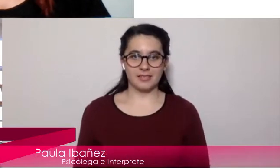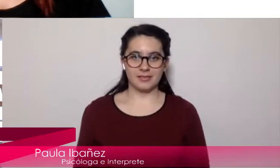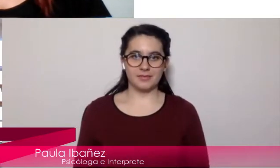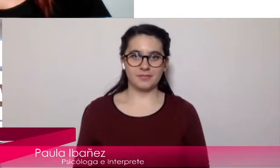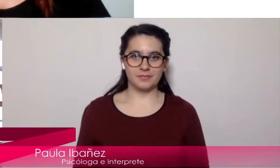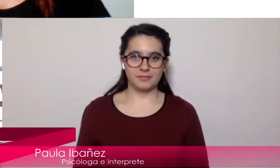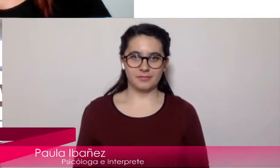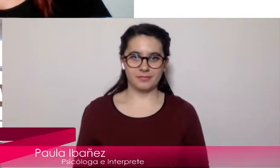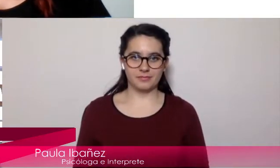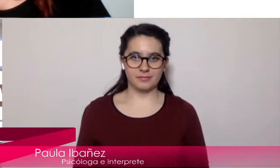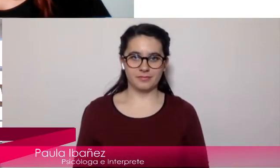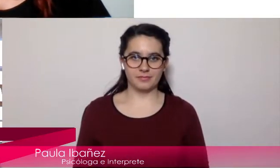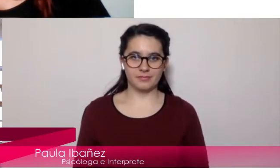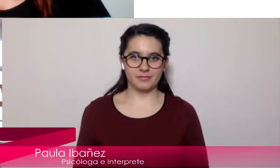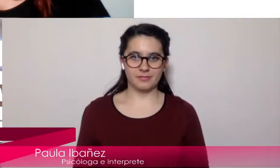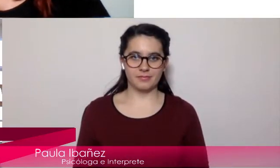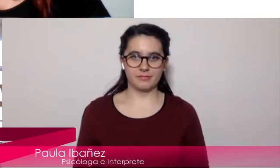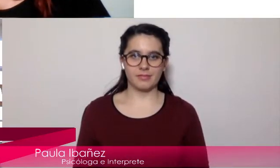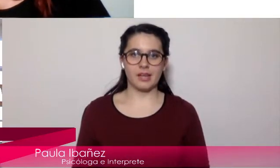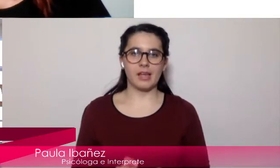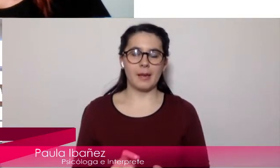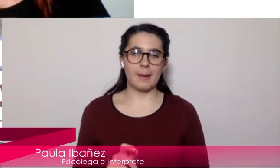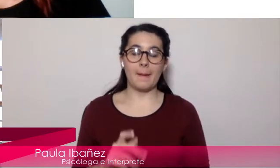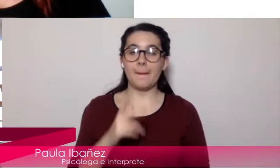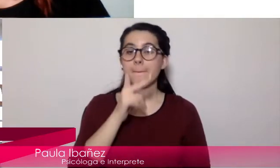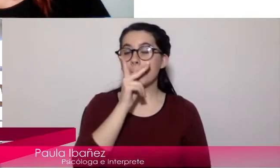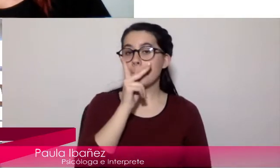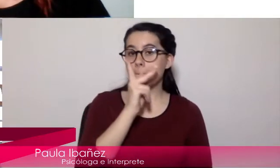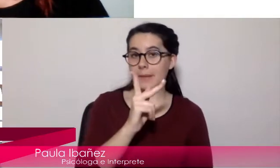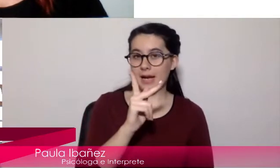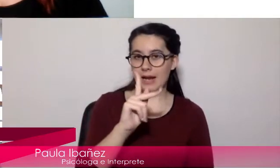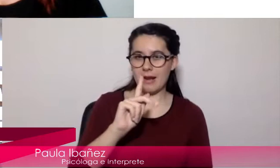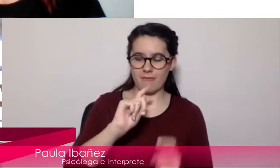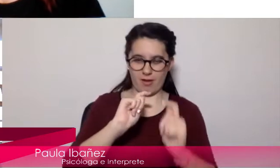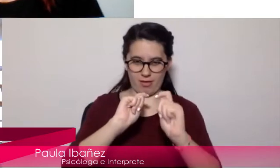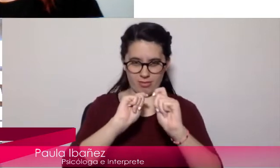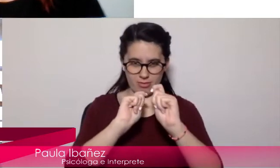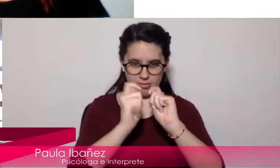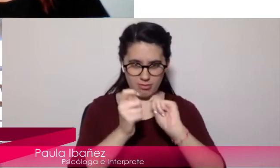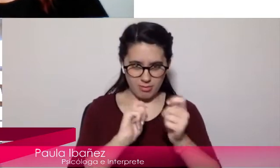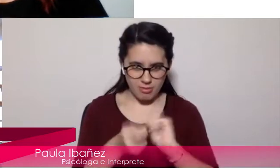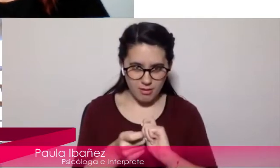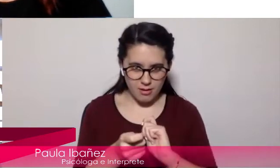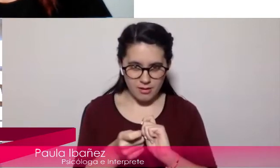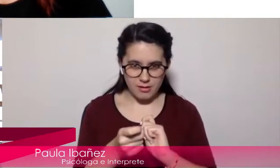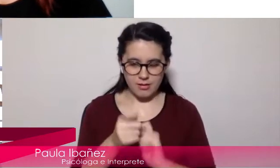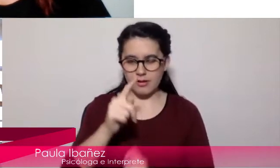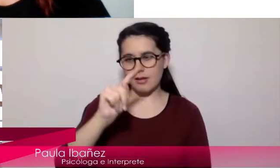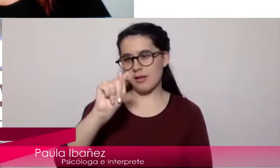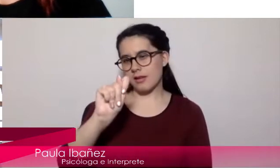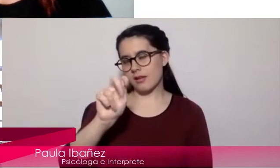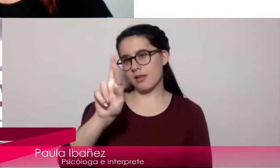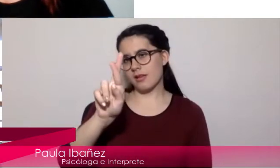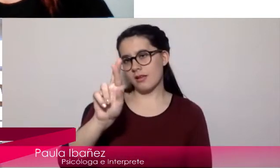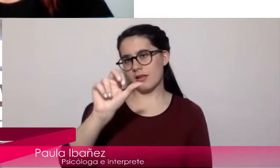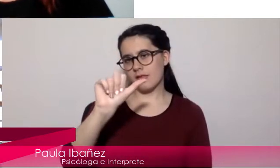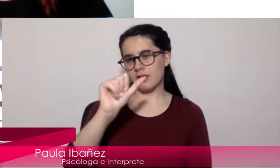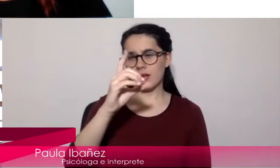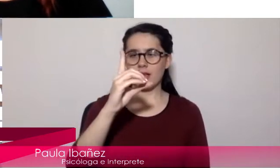Exacto. La palabra traducción implica como exacto, ¿no?